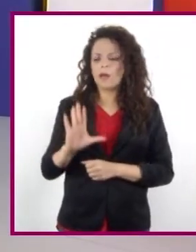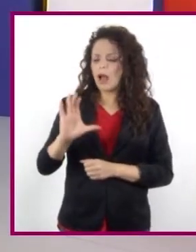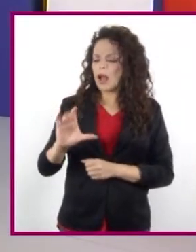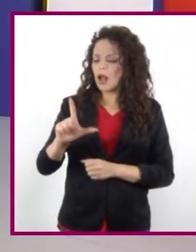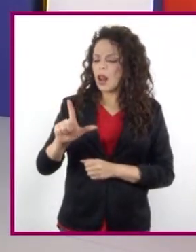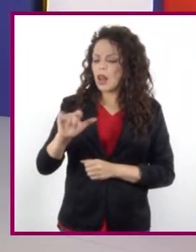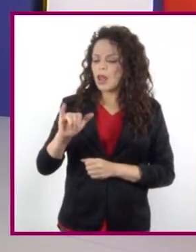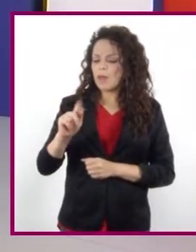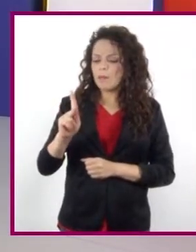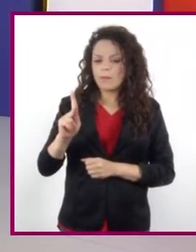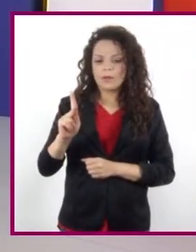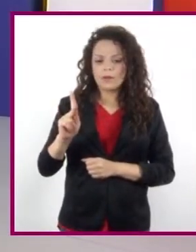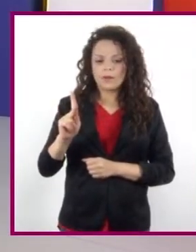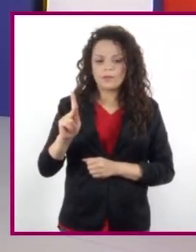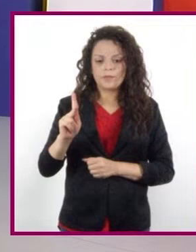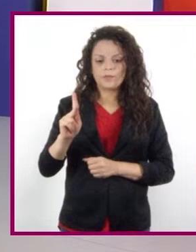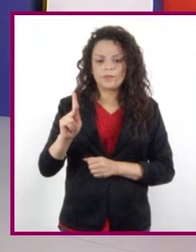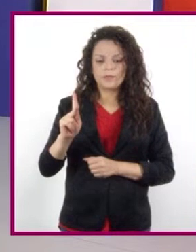lado.